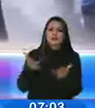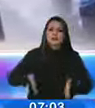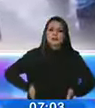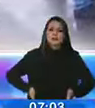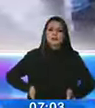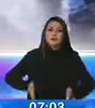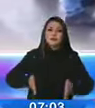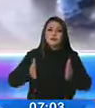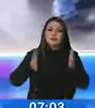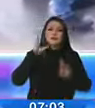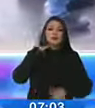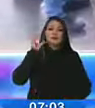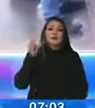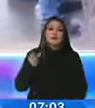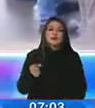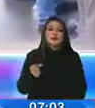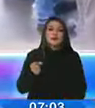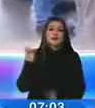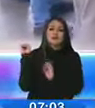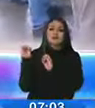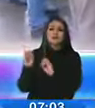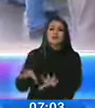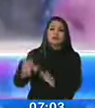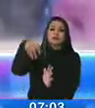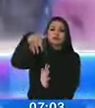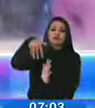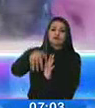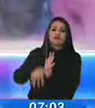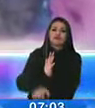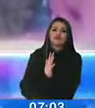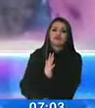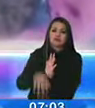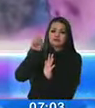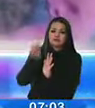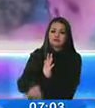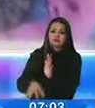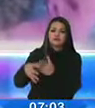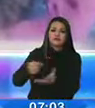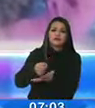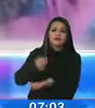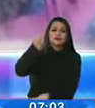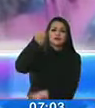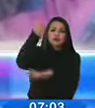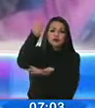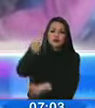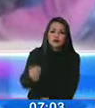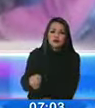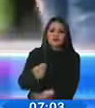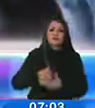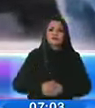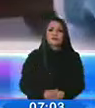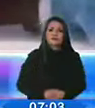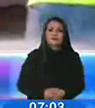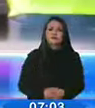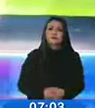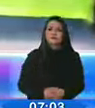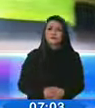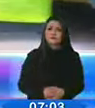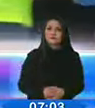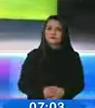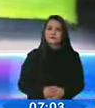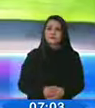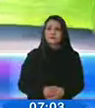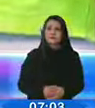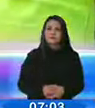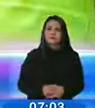que conduce a Cuenca. Según las autoridades, el menor habría sido abandonado en una funda en un desagüe. Se percata de la